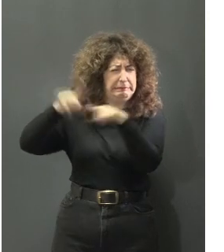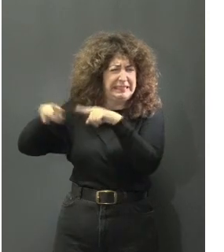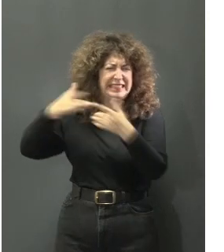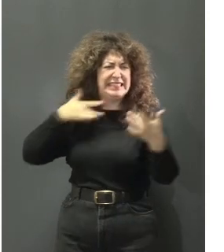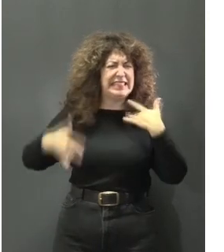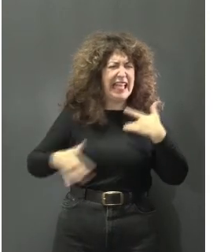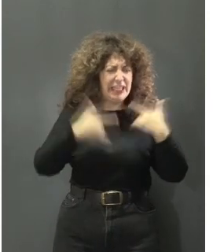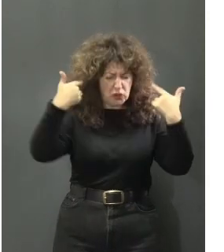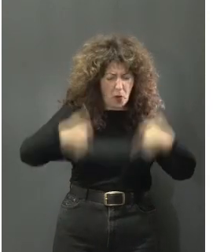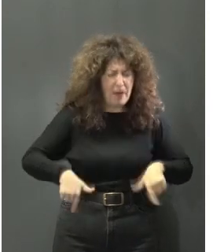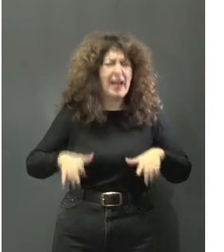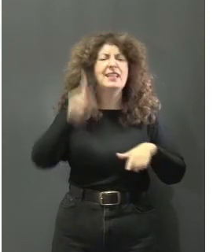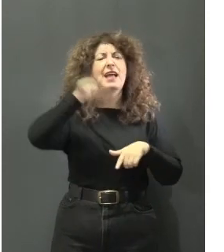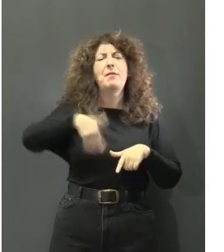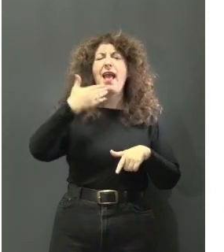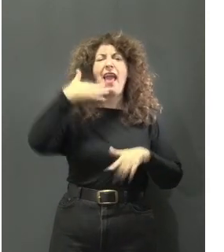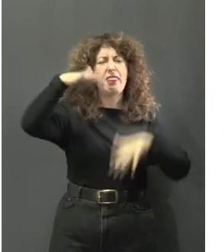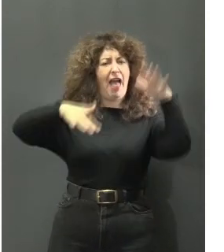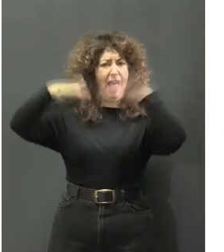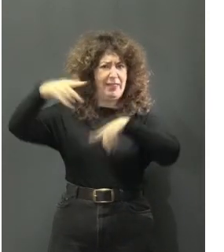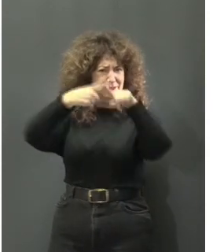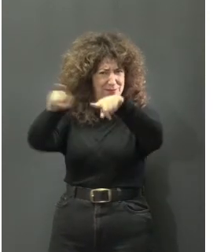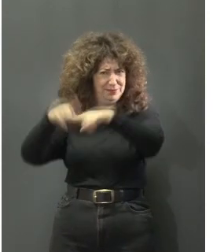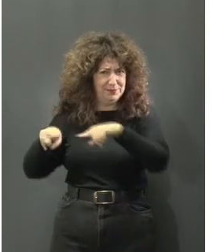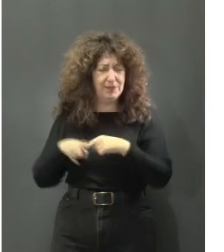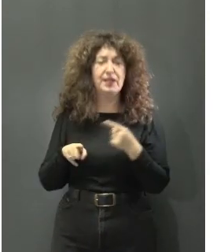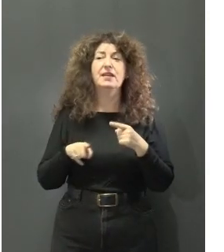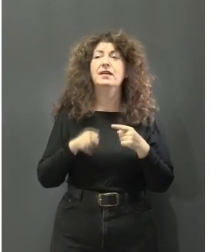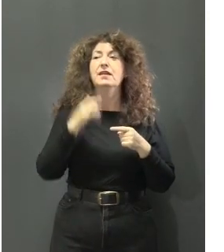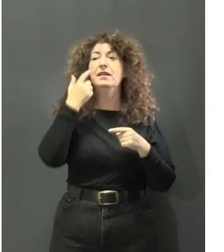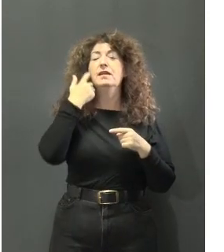sintomatología, abarcan todas las edades. Nosotros